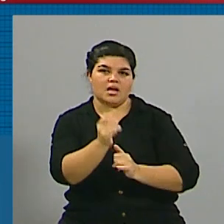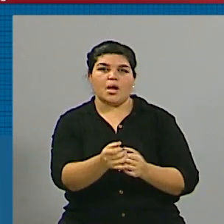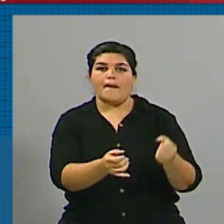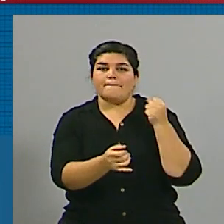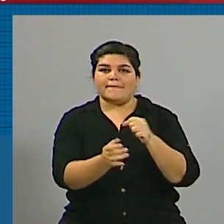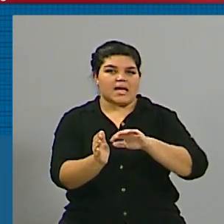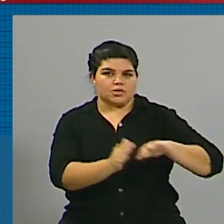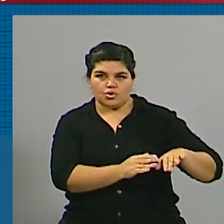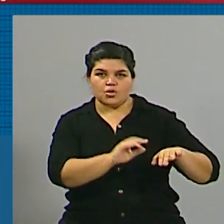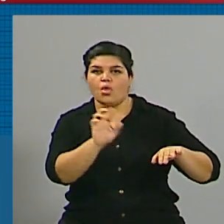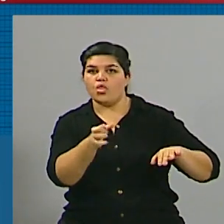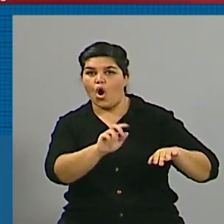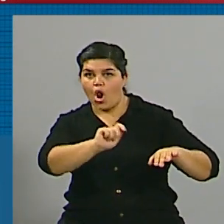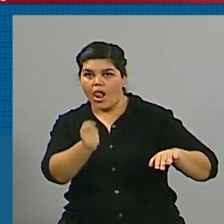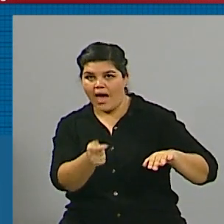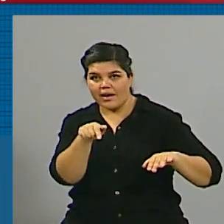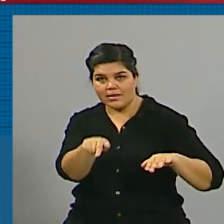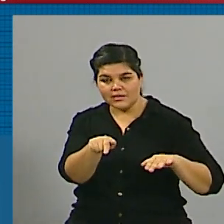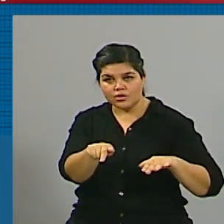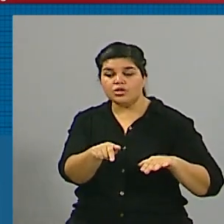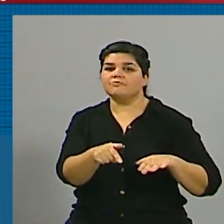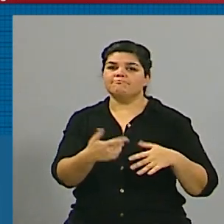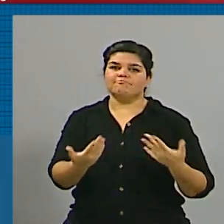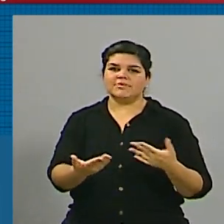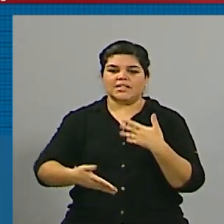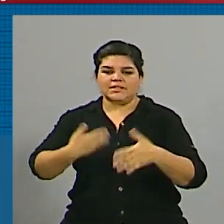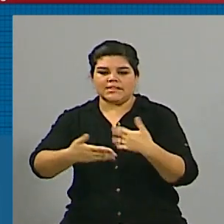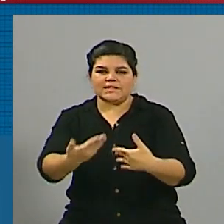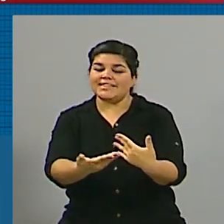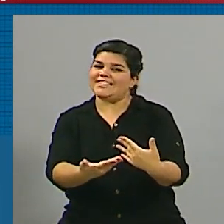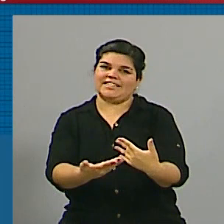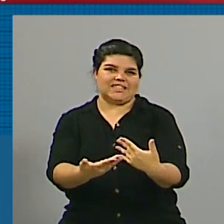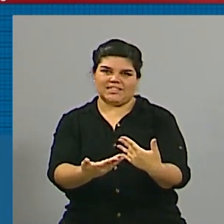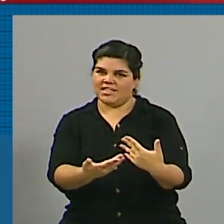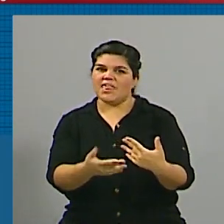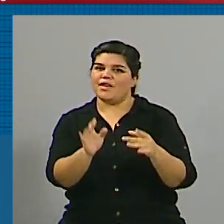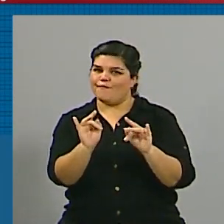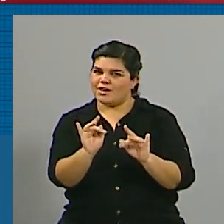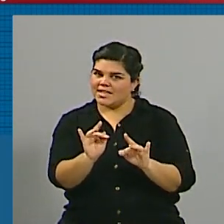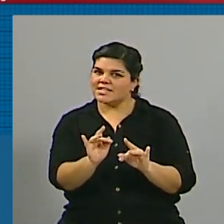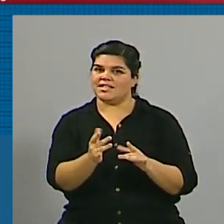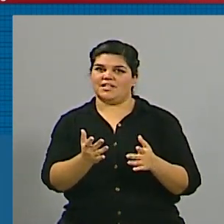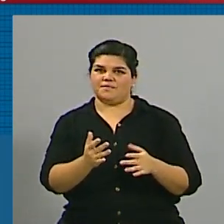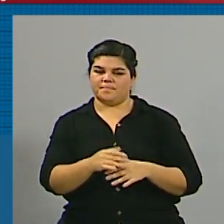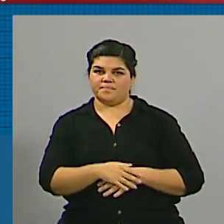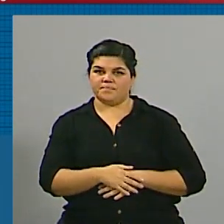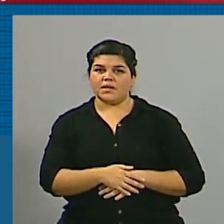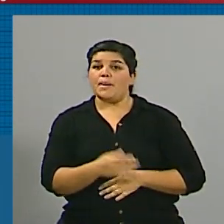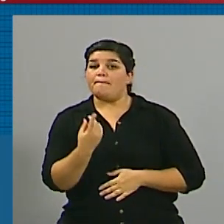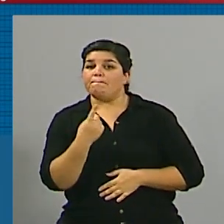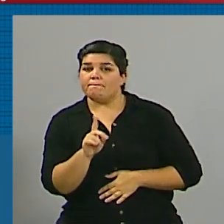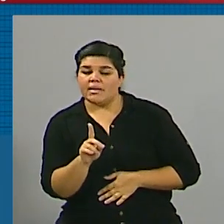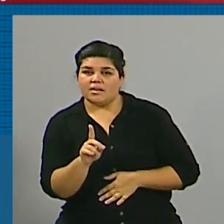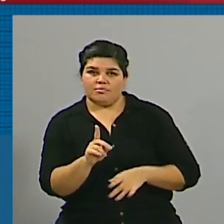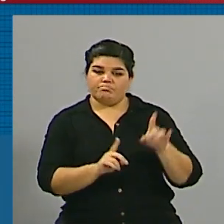¿no?, parecería ser inviable o impracticable. Ahora, si uno piensa que esa dolarización se